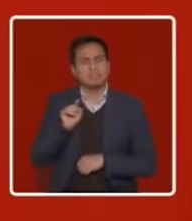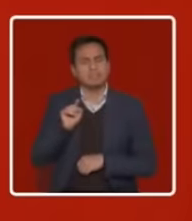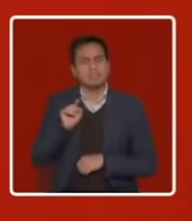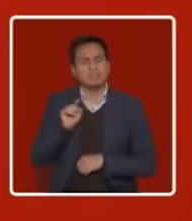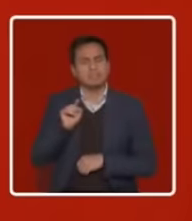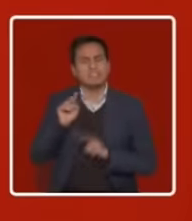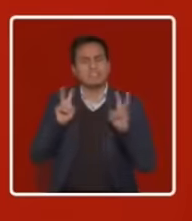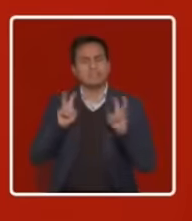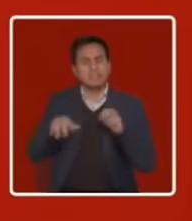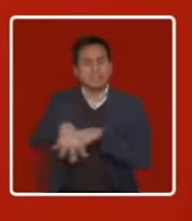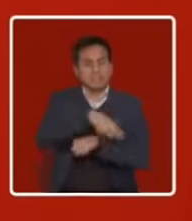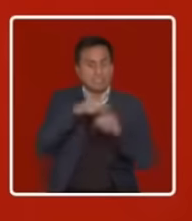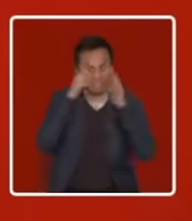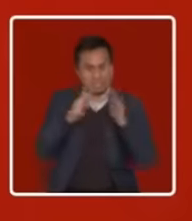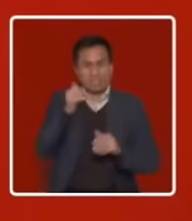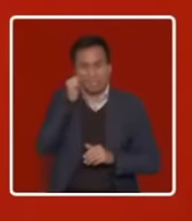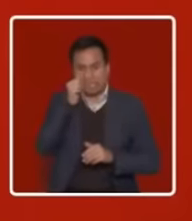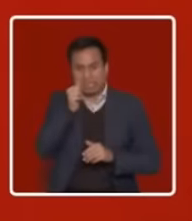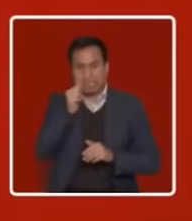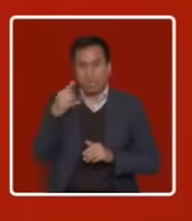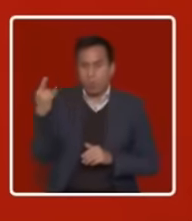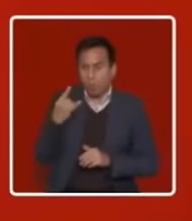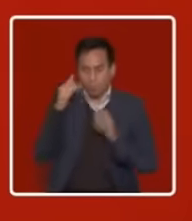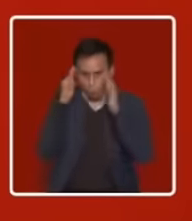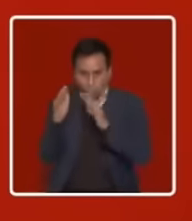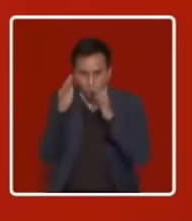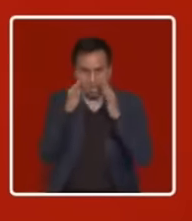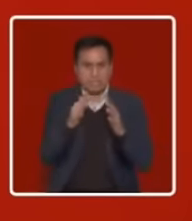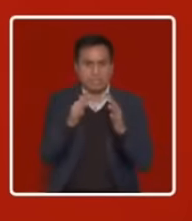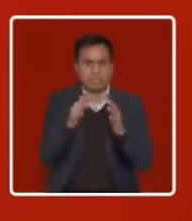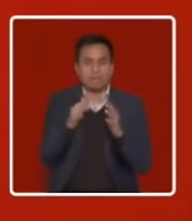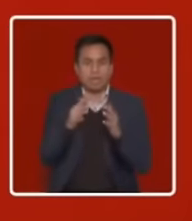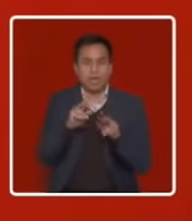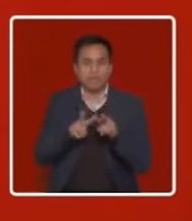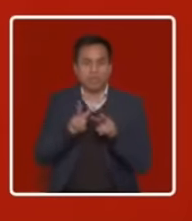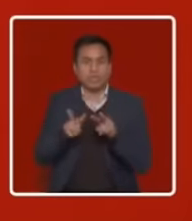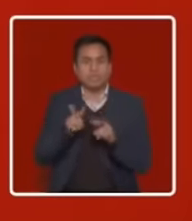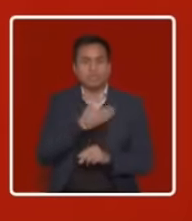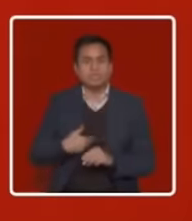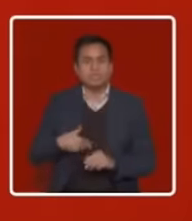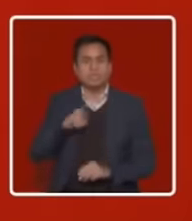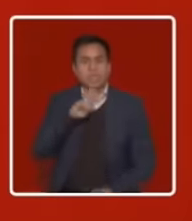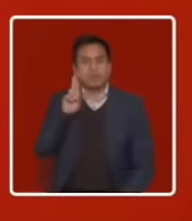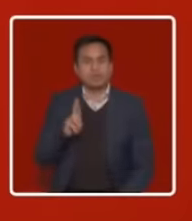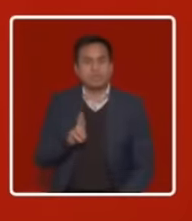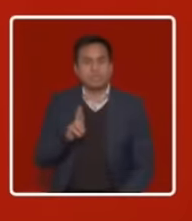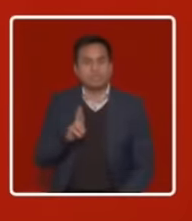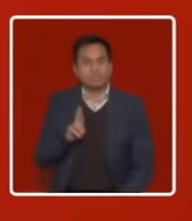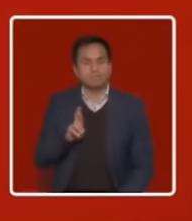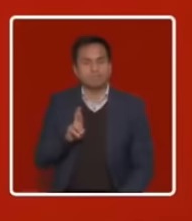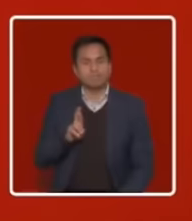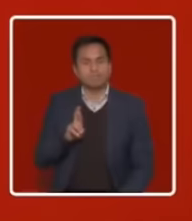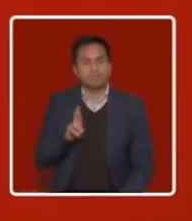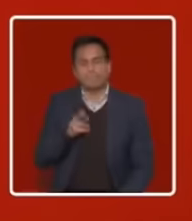la vorágine de la contingencia, del día a día, de las urgencias que hay que abordar desde la presidencia de la República,